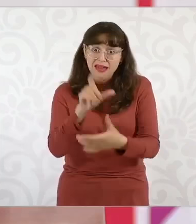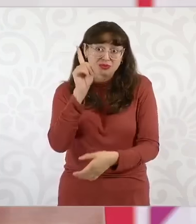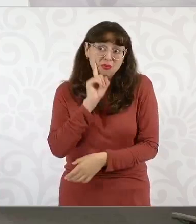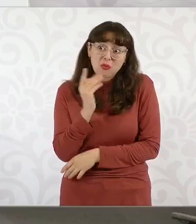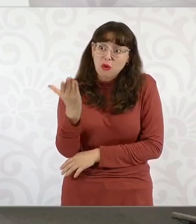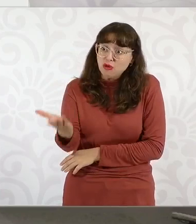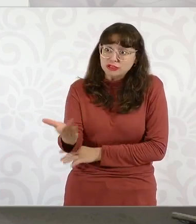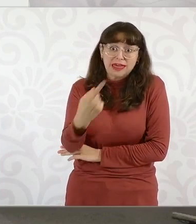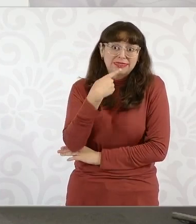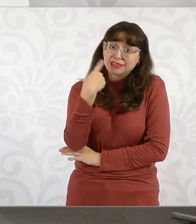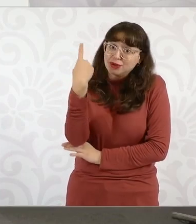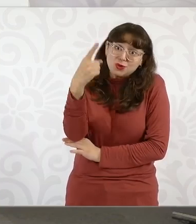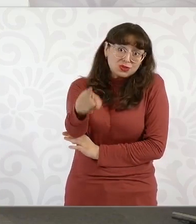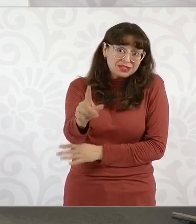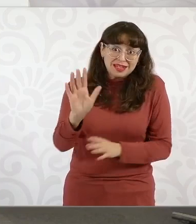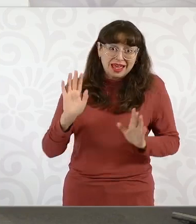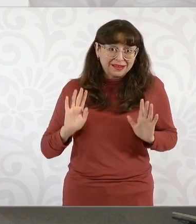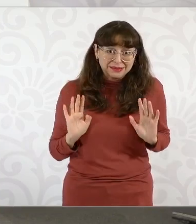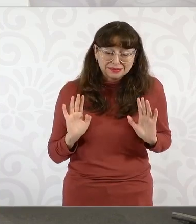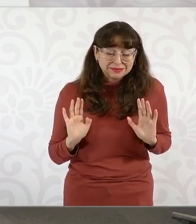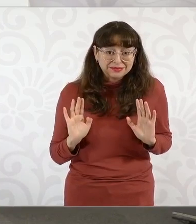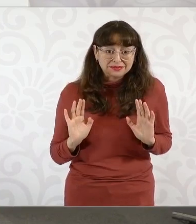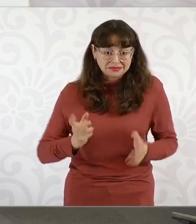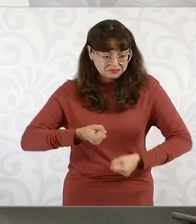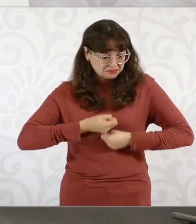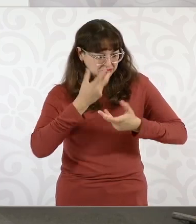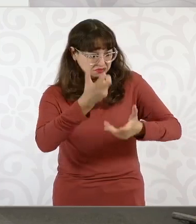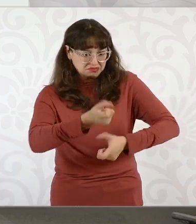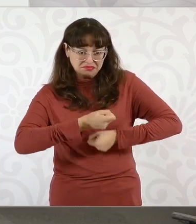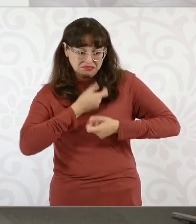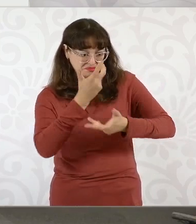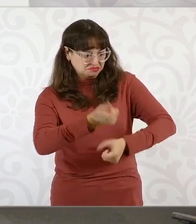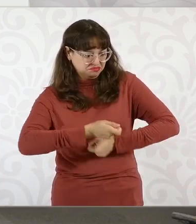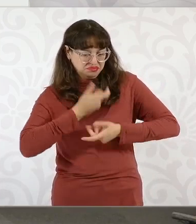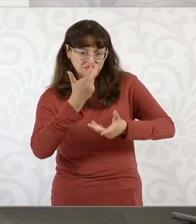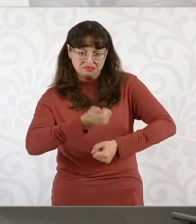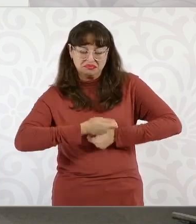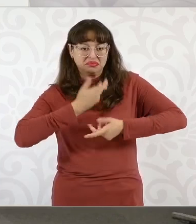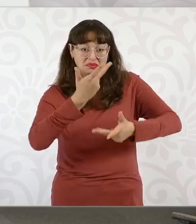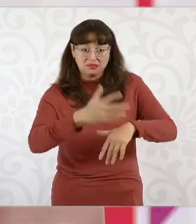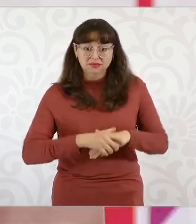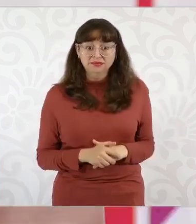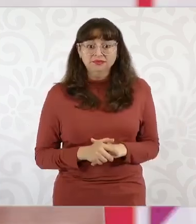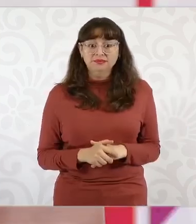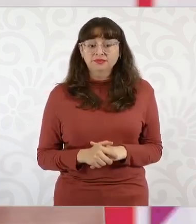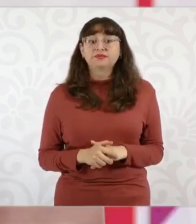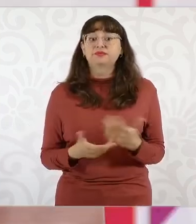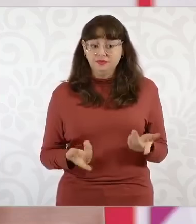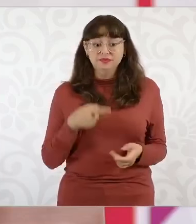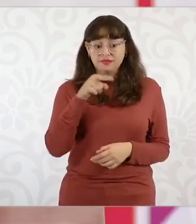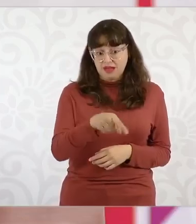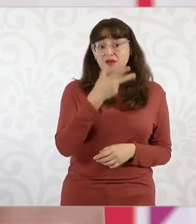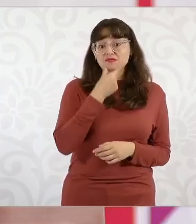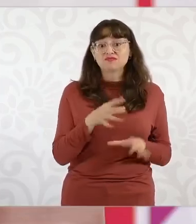puede poner una nota donde viene lo que declara la esposa. Entonces presenta una denuncia a la esposa y lo